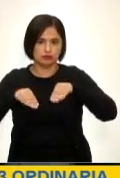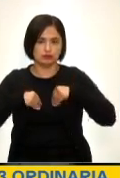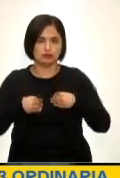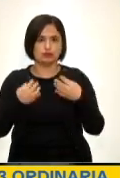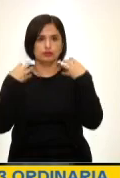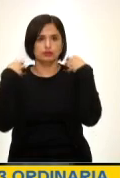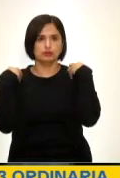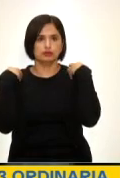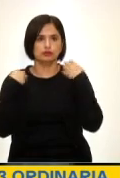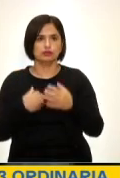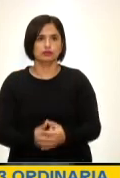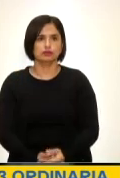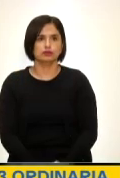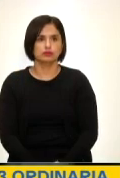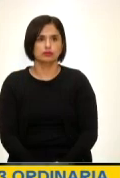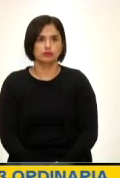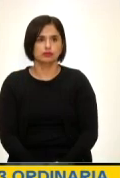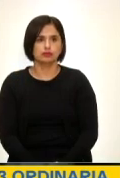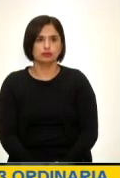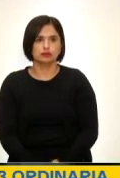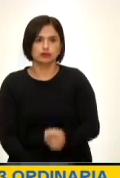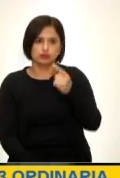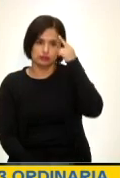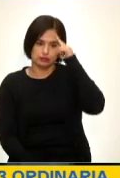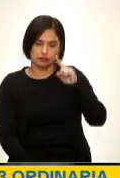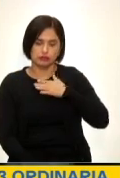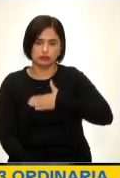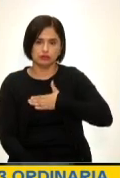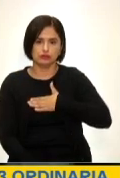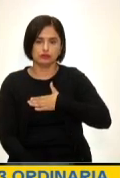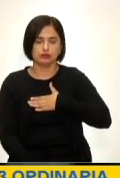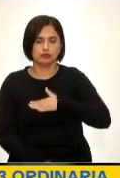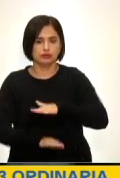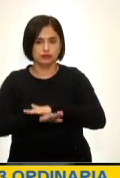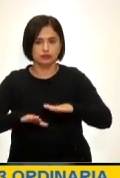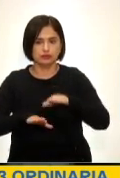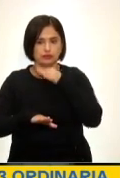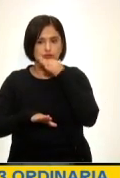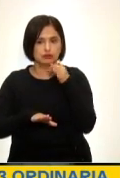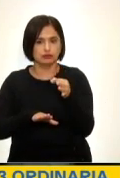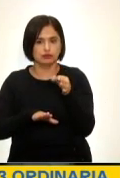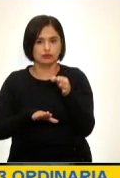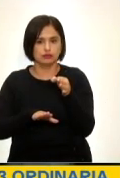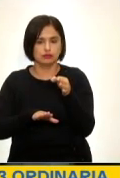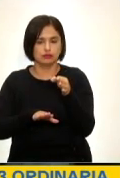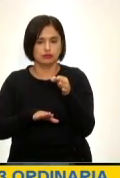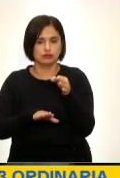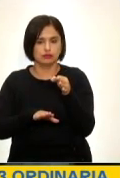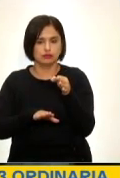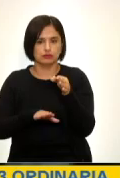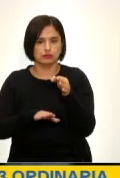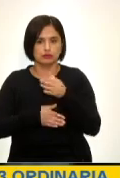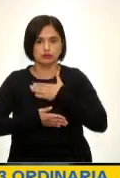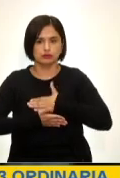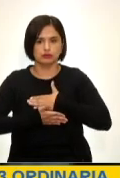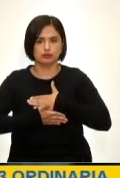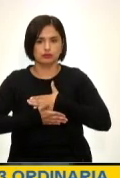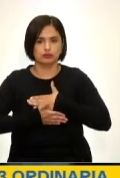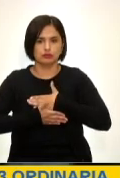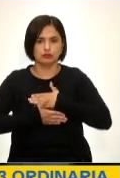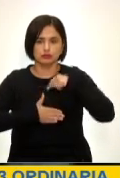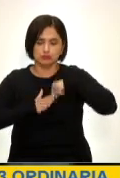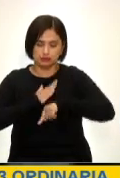cargos, pero quiero concluir mis palabras diciendo que quiero profundamente a